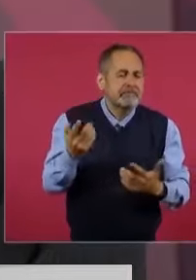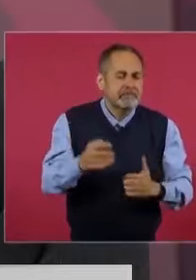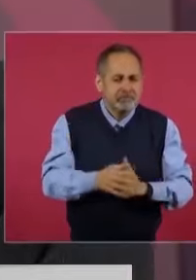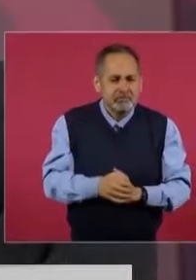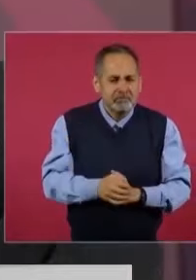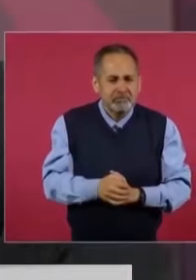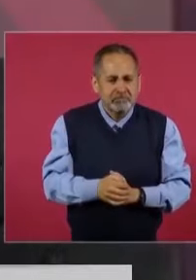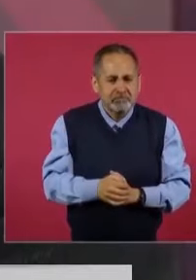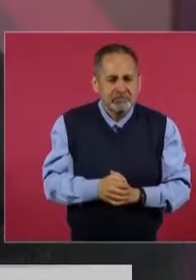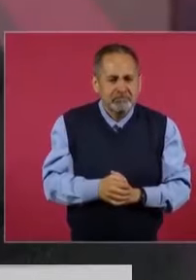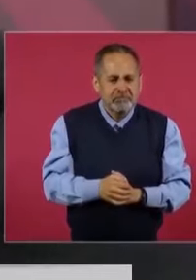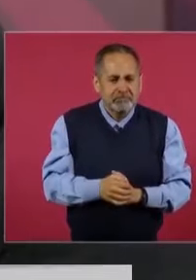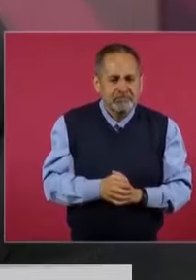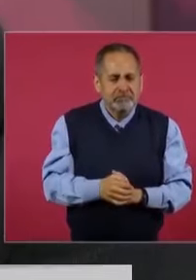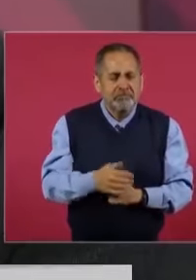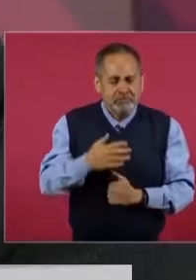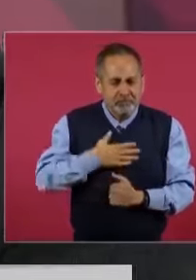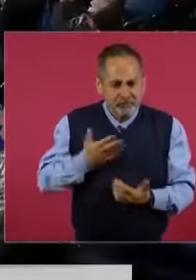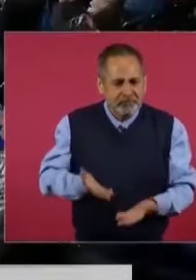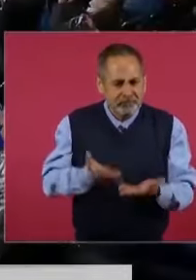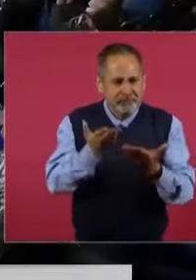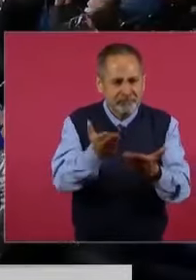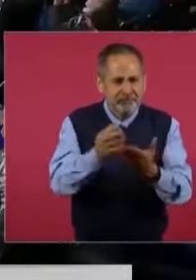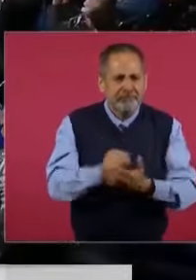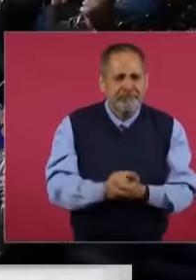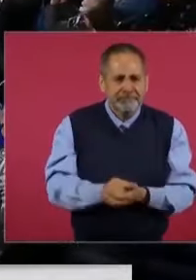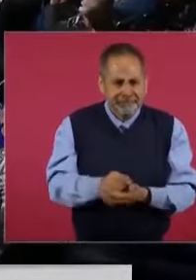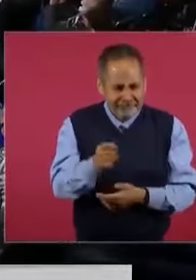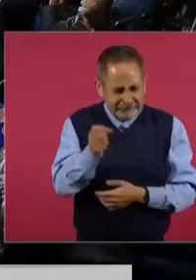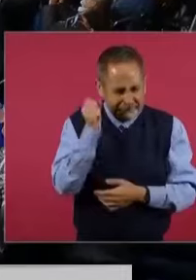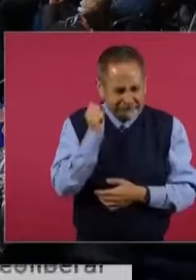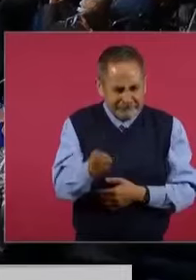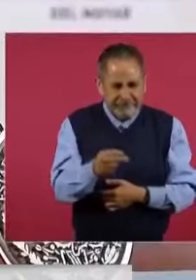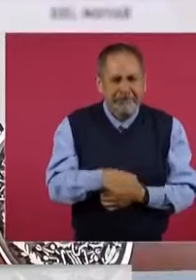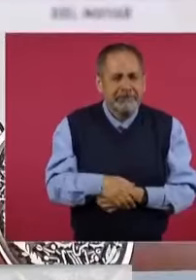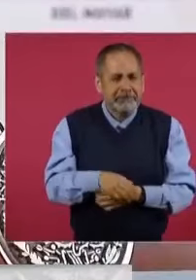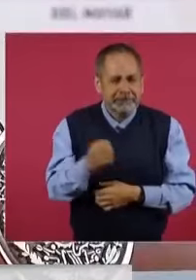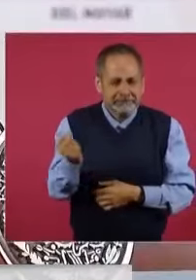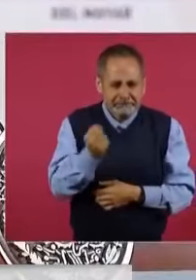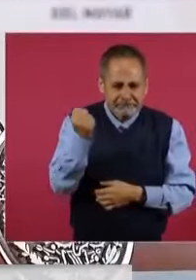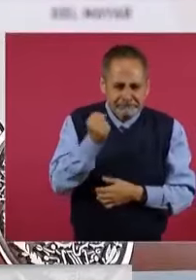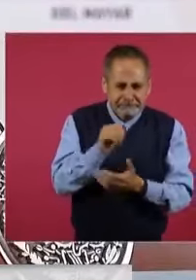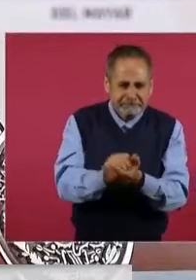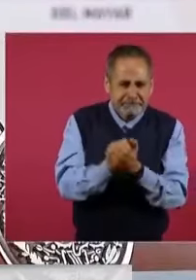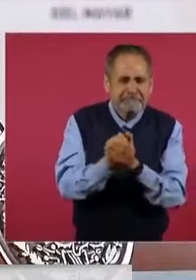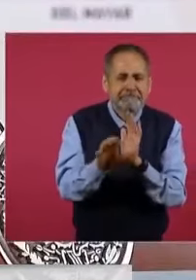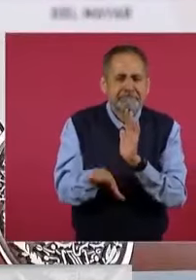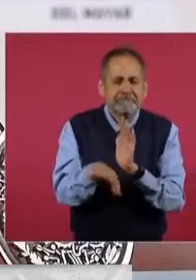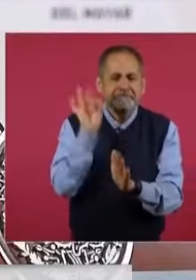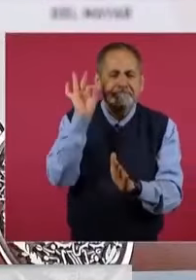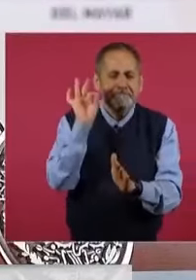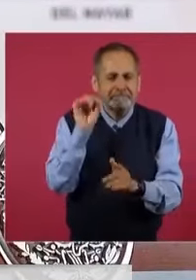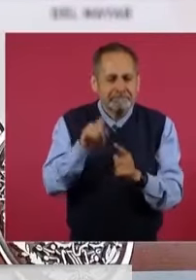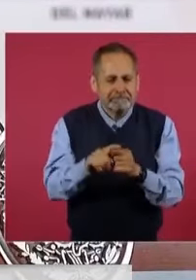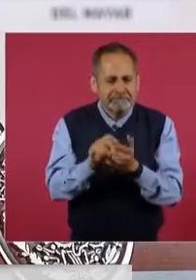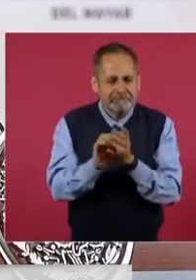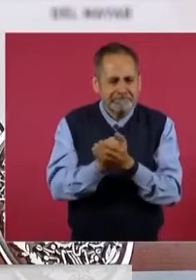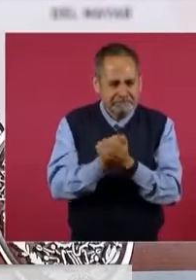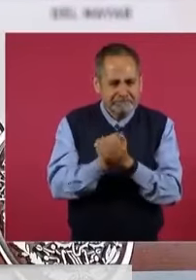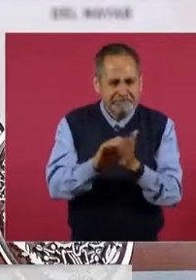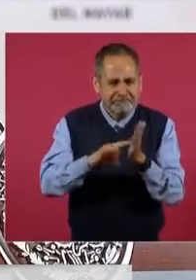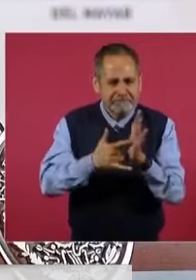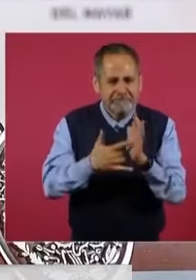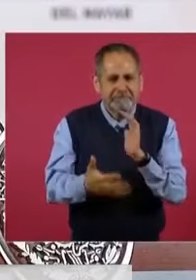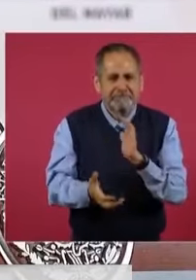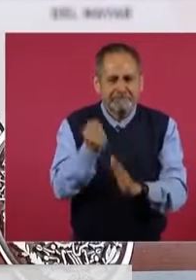se que se difundían día con día eran conferencias mañaneras que llegaron a durar hasta 3 horas y media creo que es la que duró más